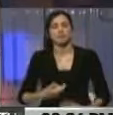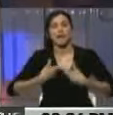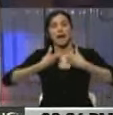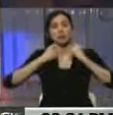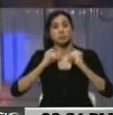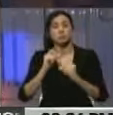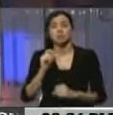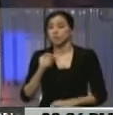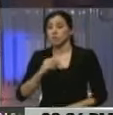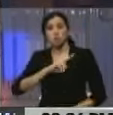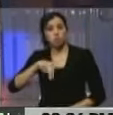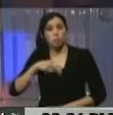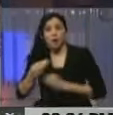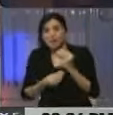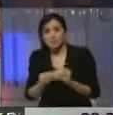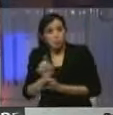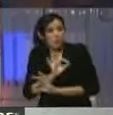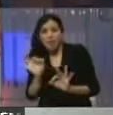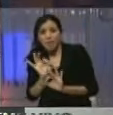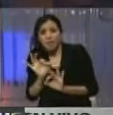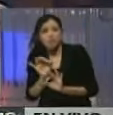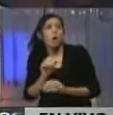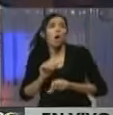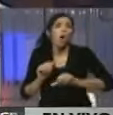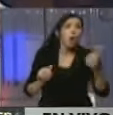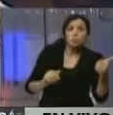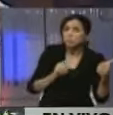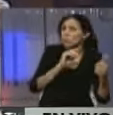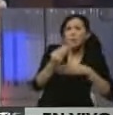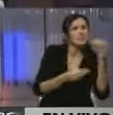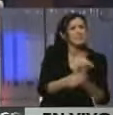hacemos nosotros o no lo hace nadie? ¿Qué lo va a hacer la oligarquía?